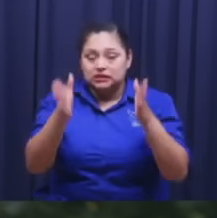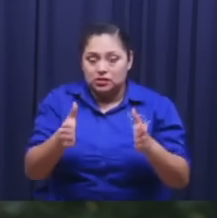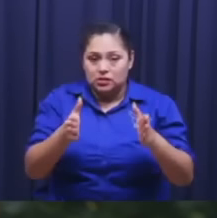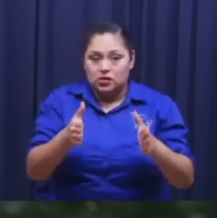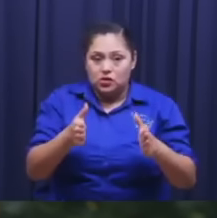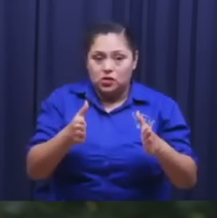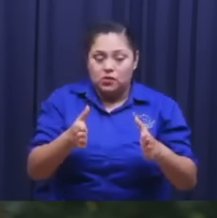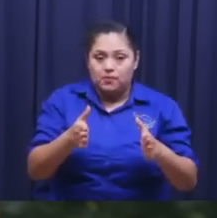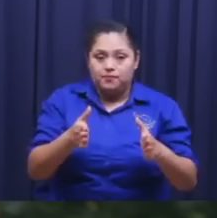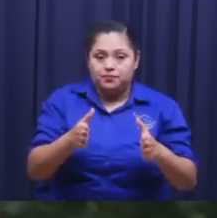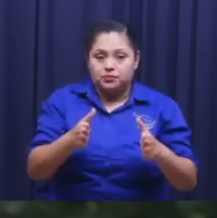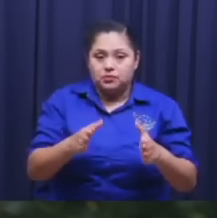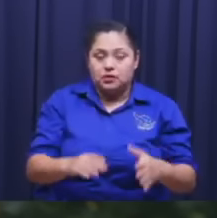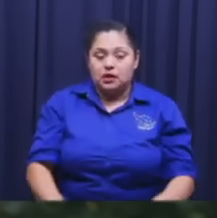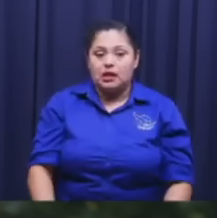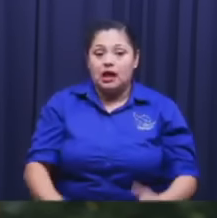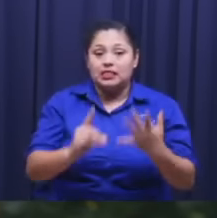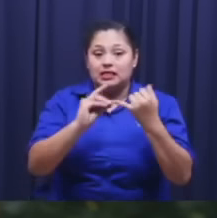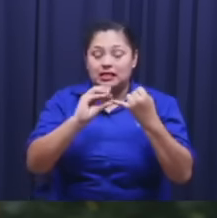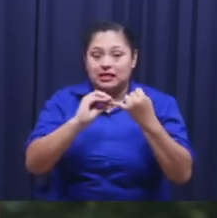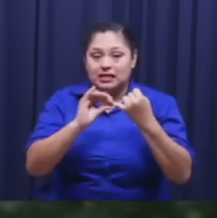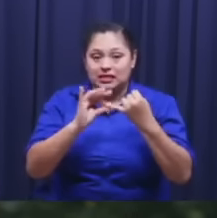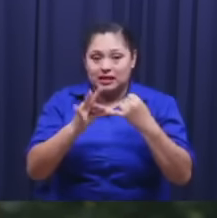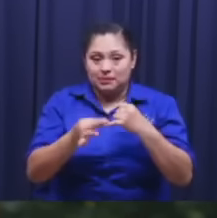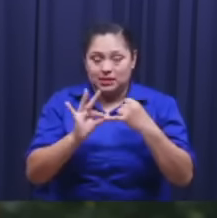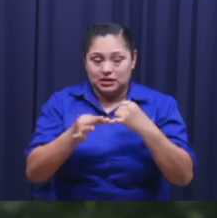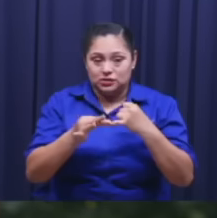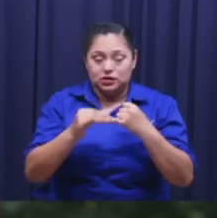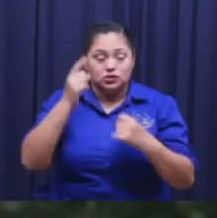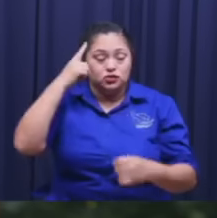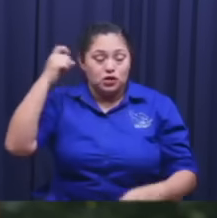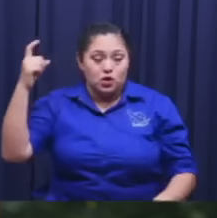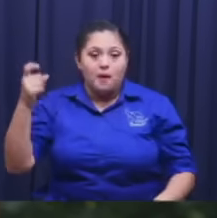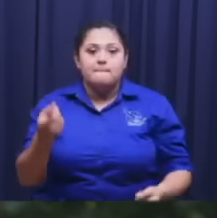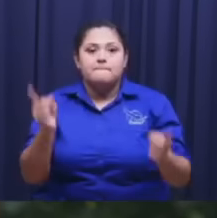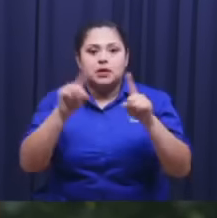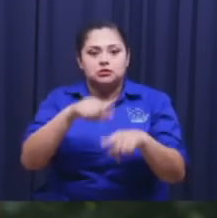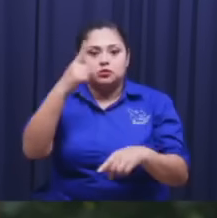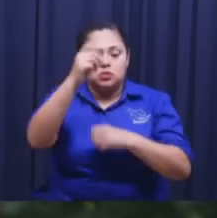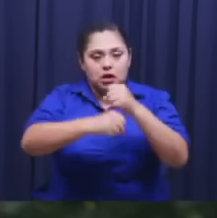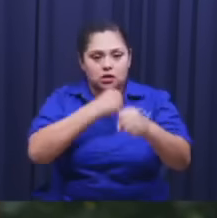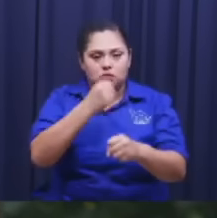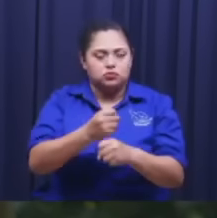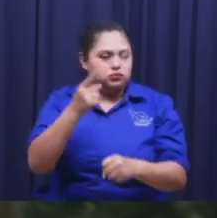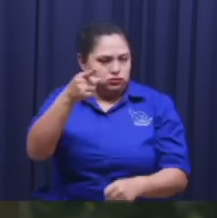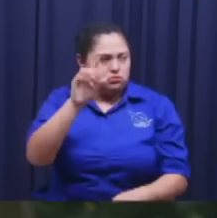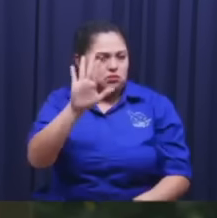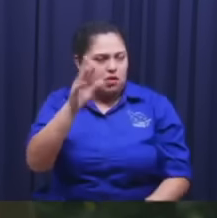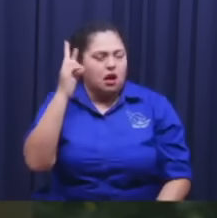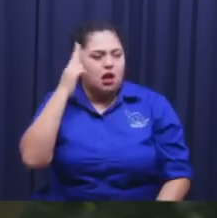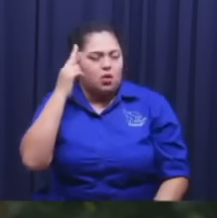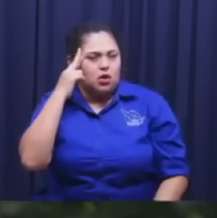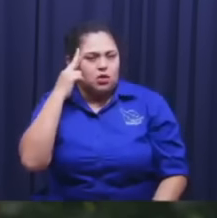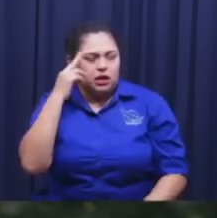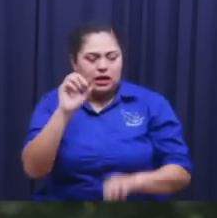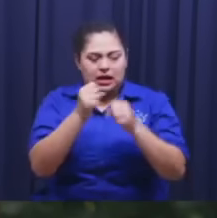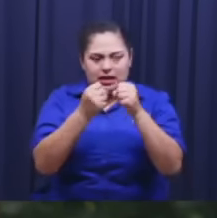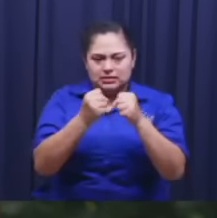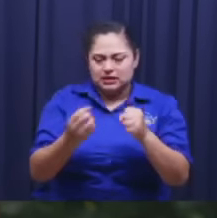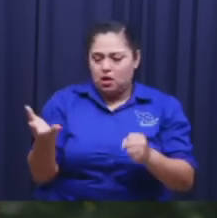sueño, pasó por lo menos un año. ¿Se recuerda usted que el copero no quiso, no se le